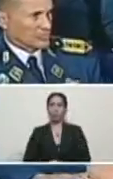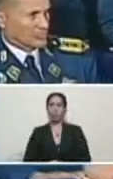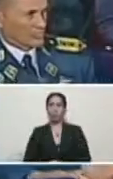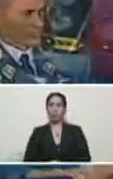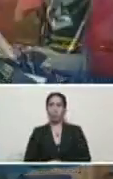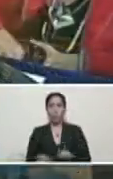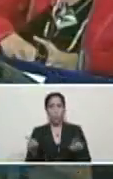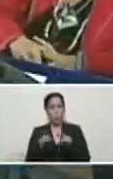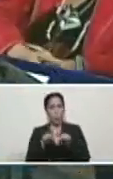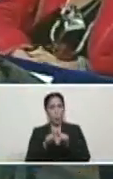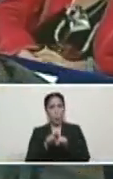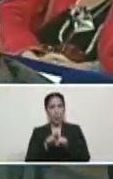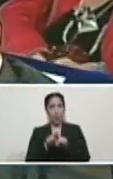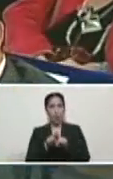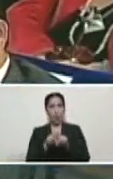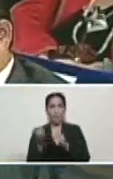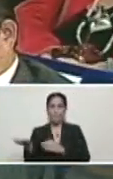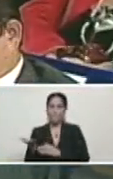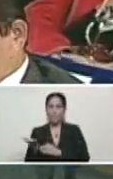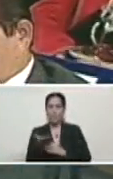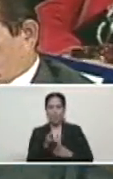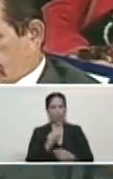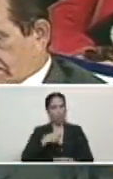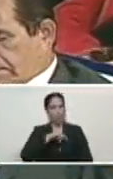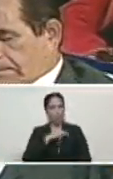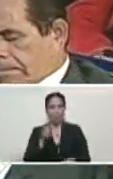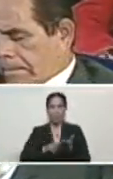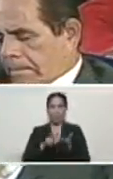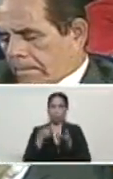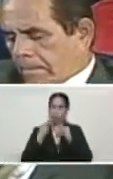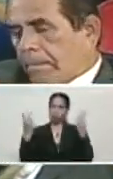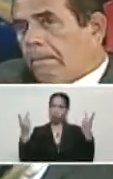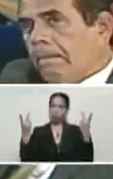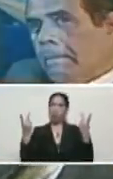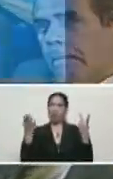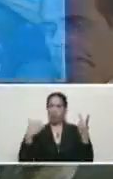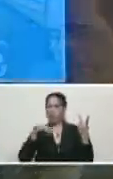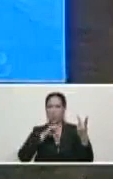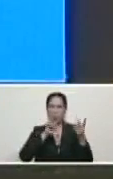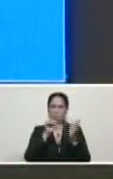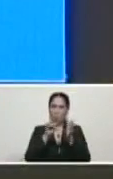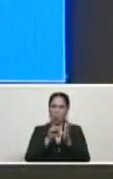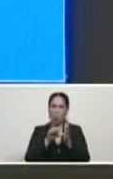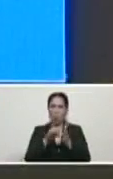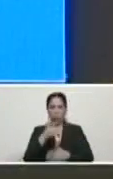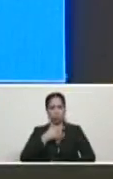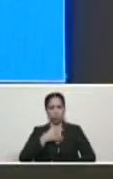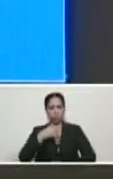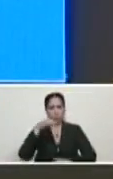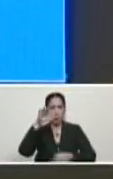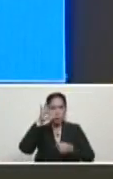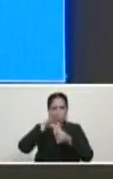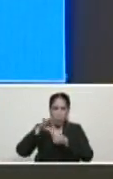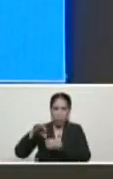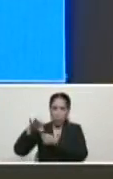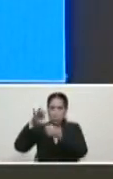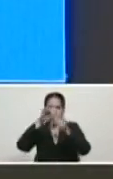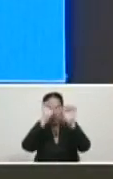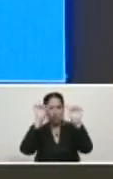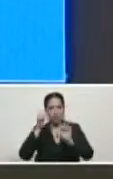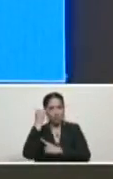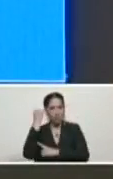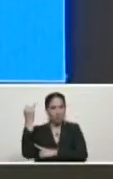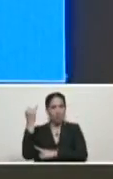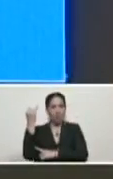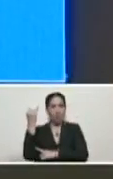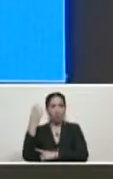madera, y nuestra verdad está en nuestras raíces, en nuestra doctrina, en nuestro sistema de ideas, en nuestra